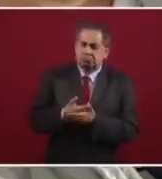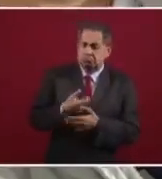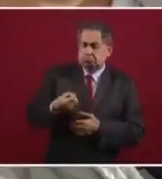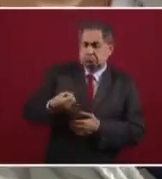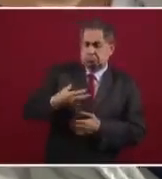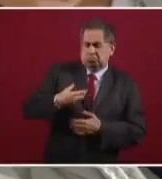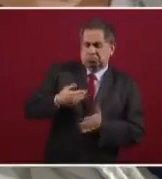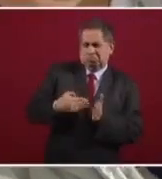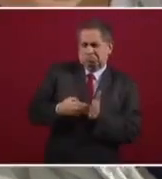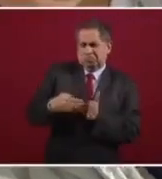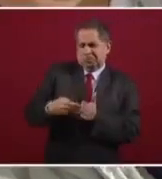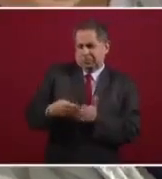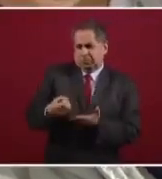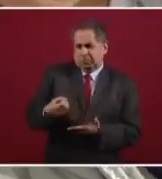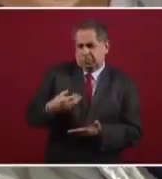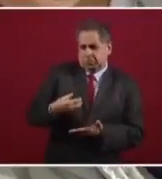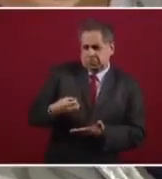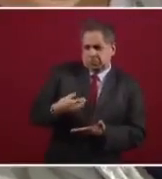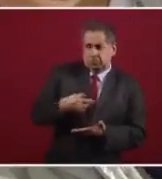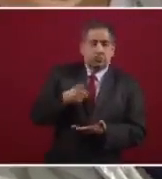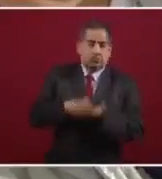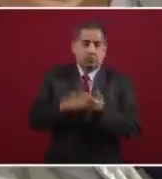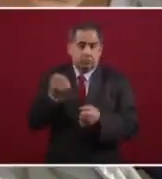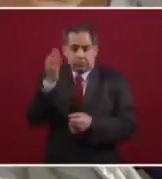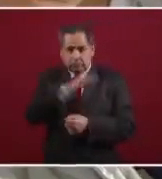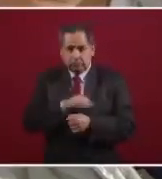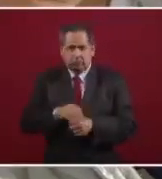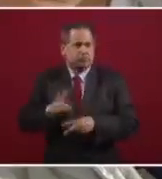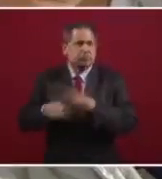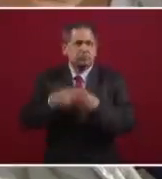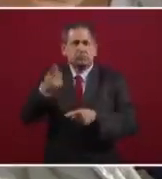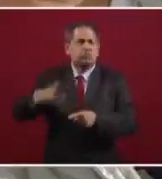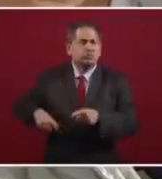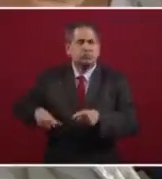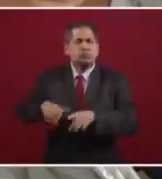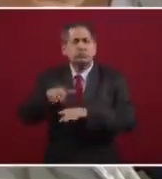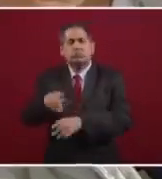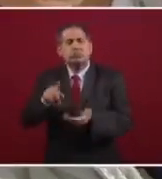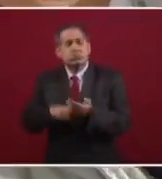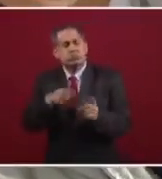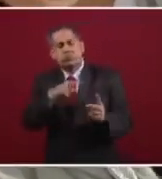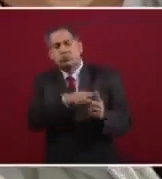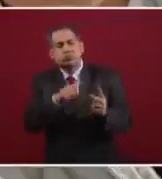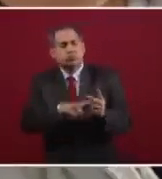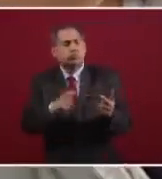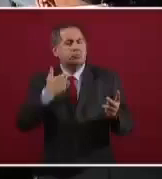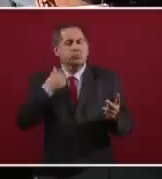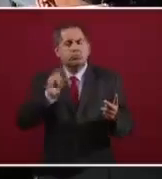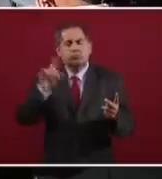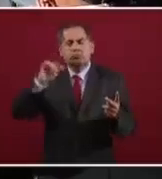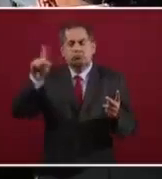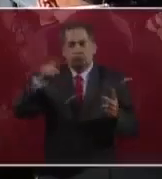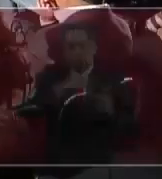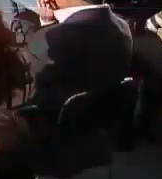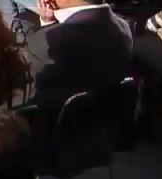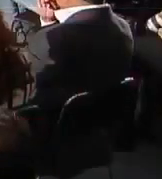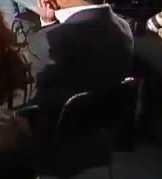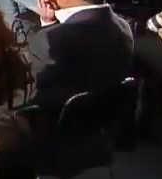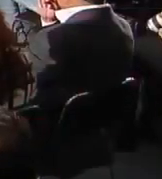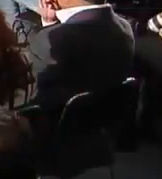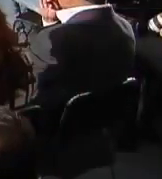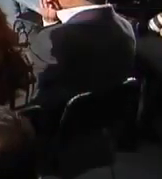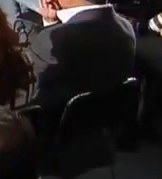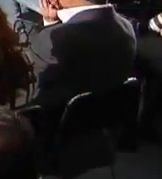bonos millonarios, que eso es un fraude. ¿Qué va a hacer su gobierno con respecto a estos exfuncionarios y uno actual